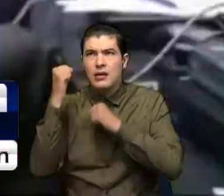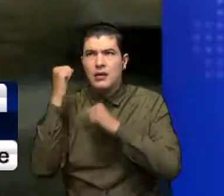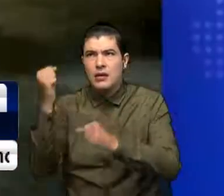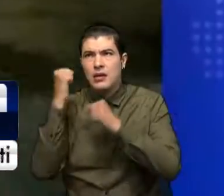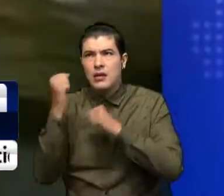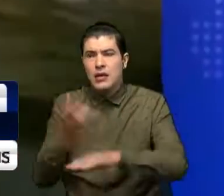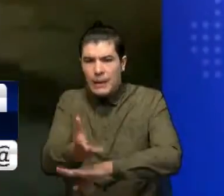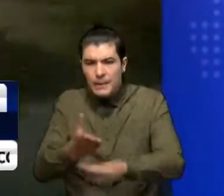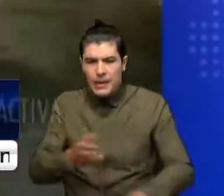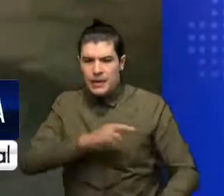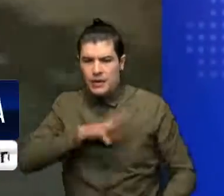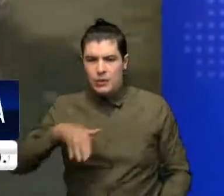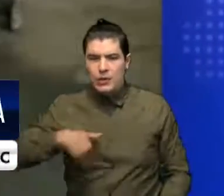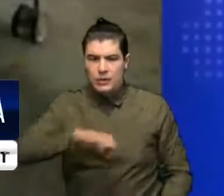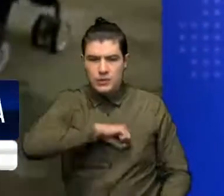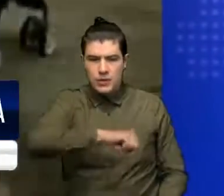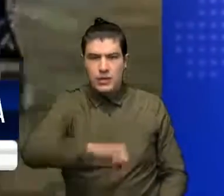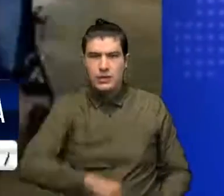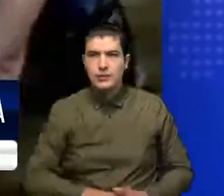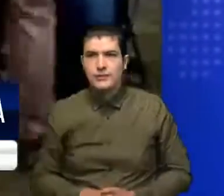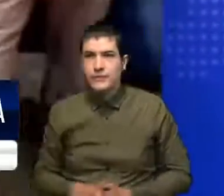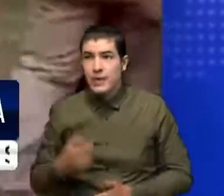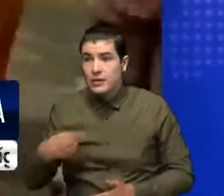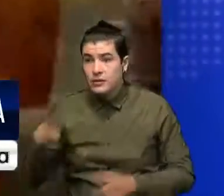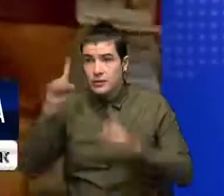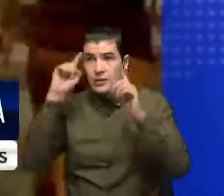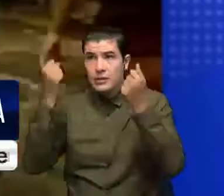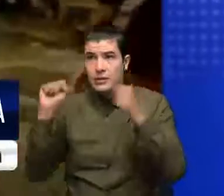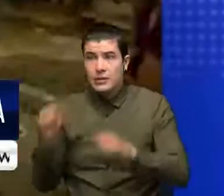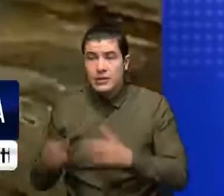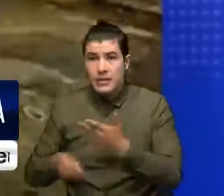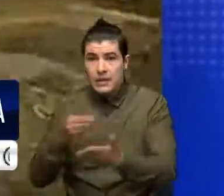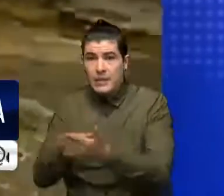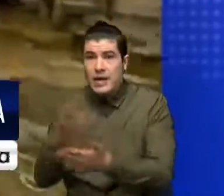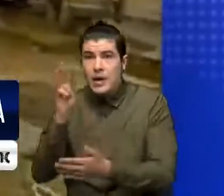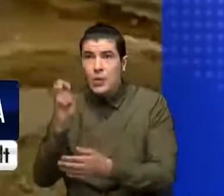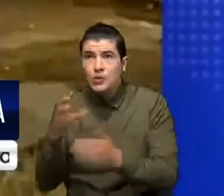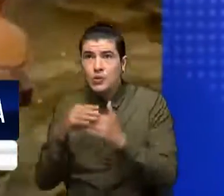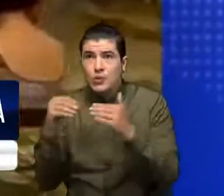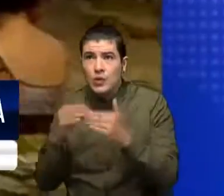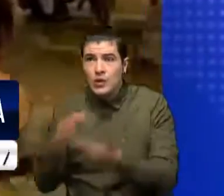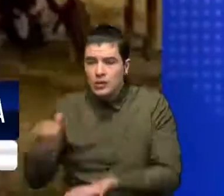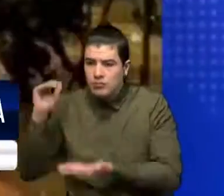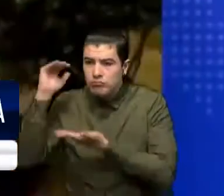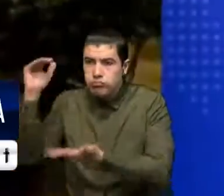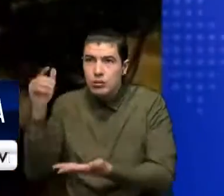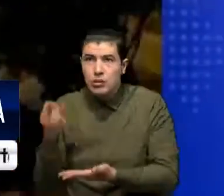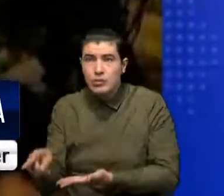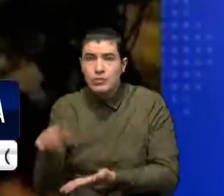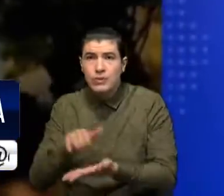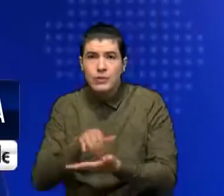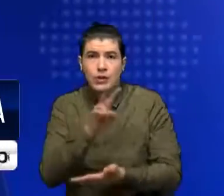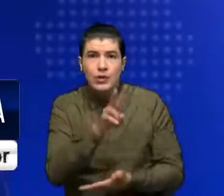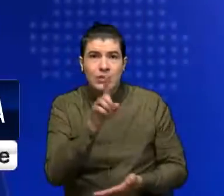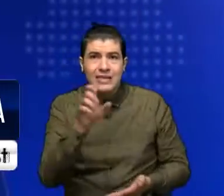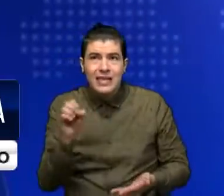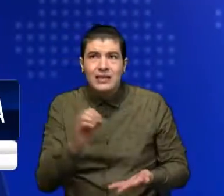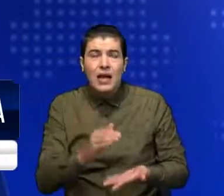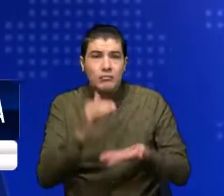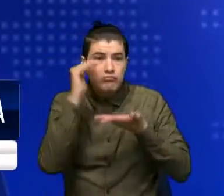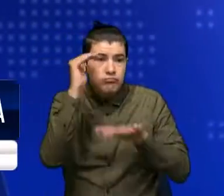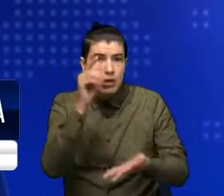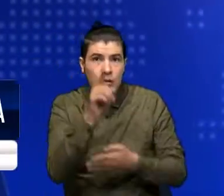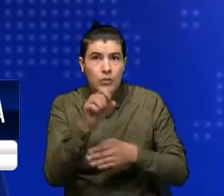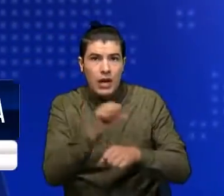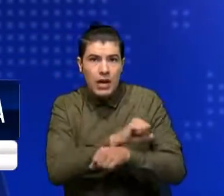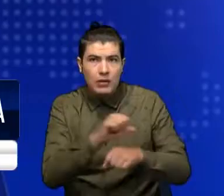nuestros derechos. La angustia es palpable. En Venezuela se pagan hasta $8 por una garrafa de agua y $260 por un carro tanque.